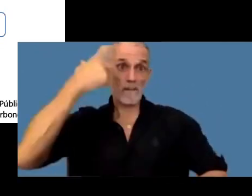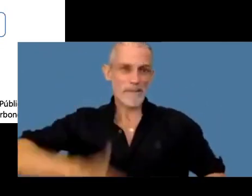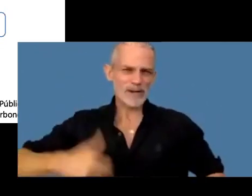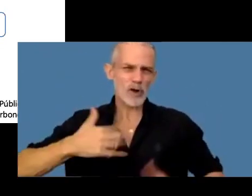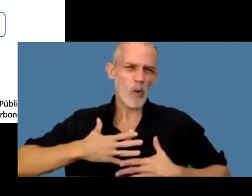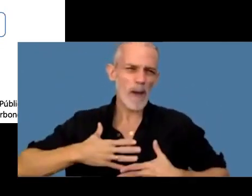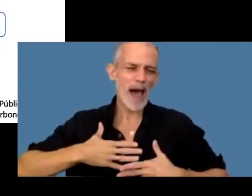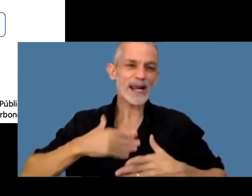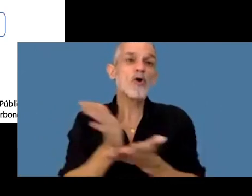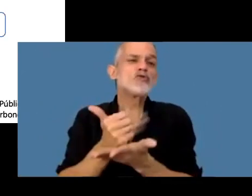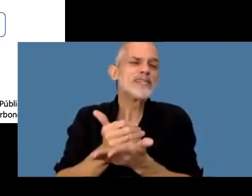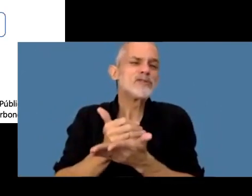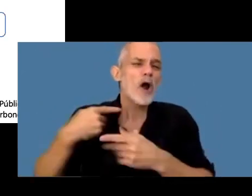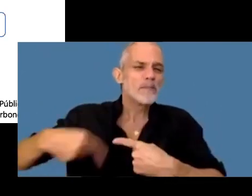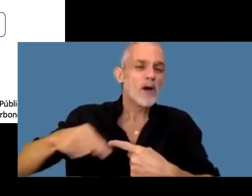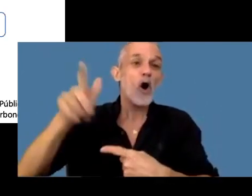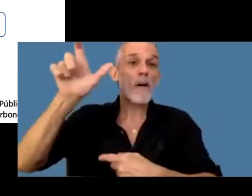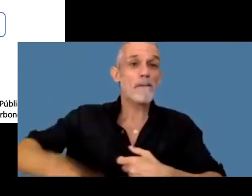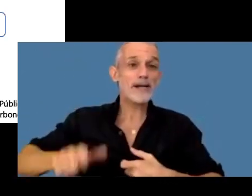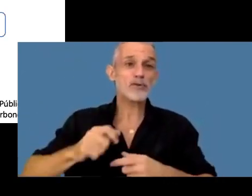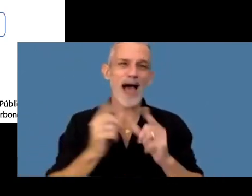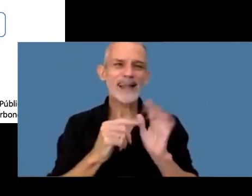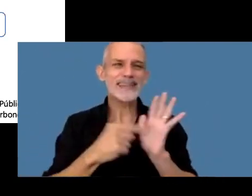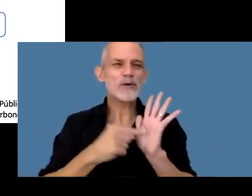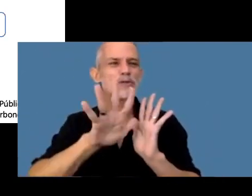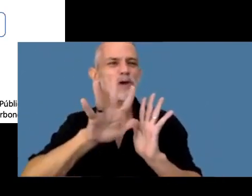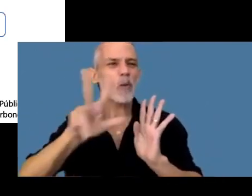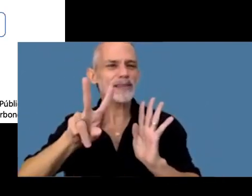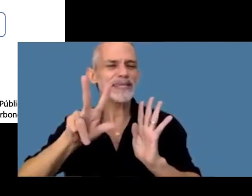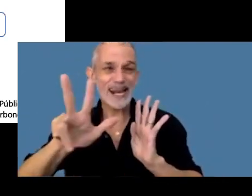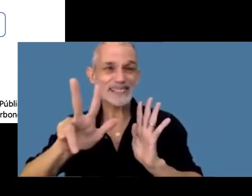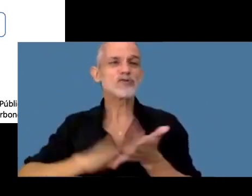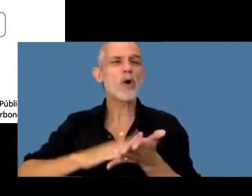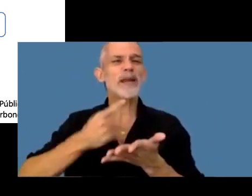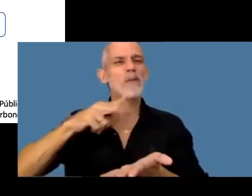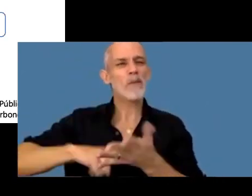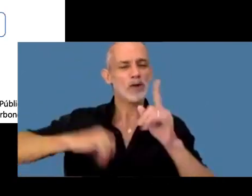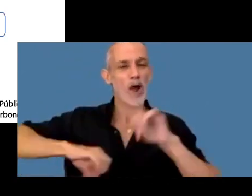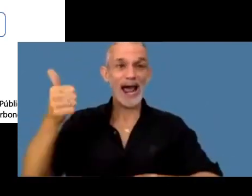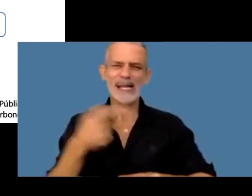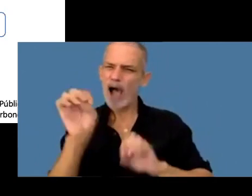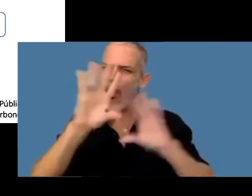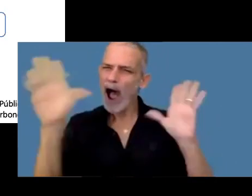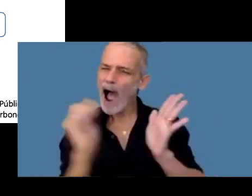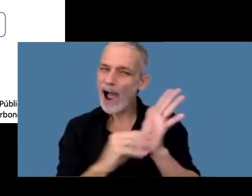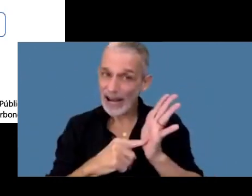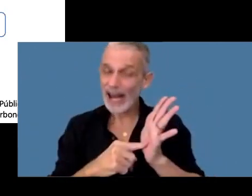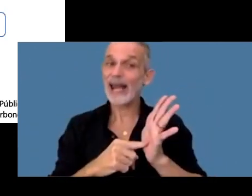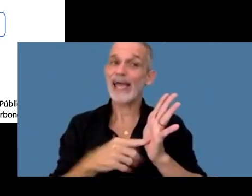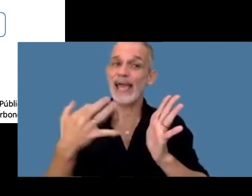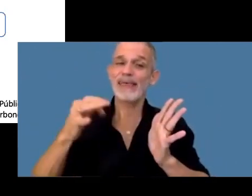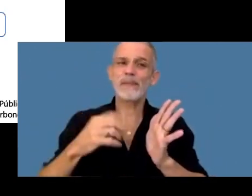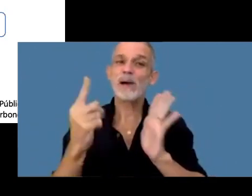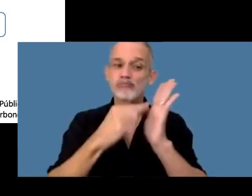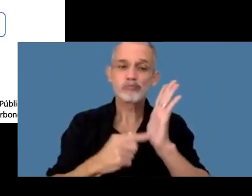indivisas y sujetos del artículo 53 de la Ley de Impuesto a las Ganancias. Aclaré ahí que todos nos vas a estar pidiendo el requisito del domicilio